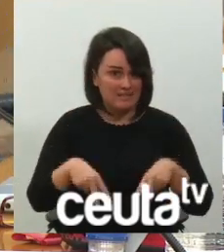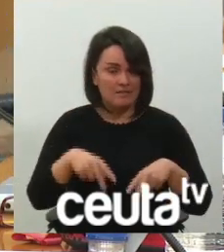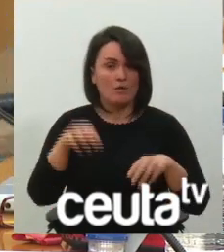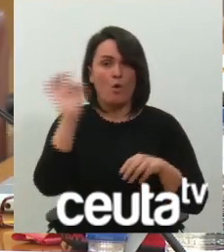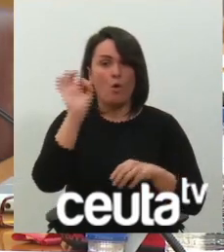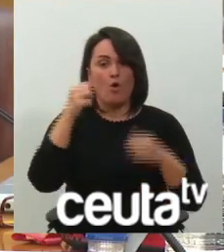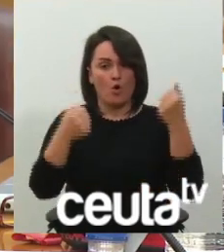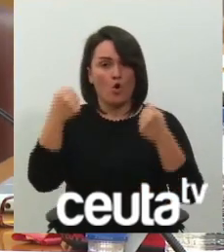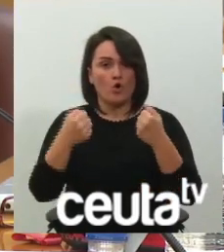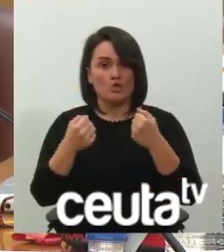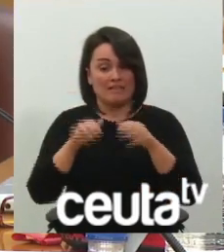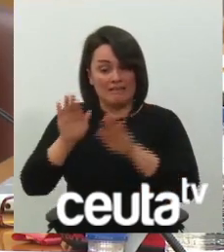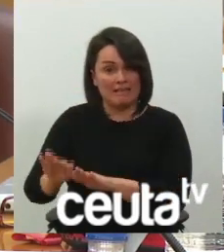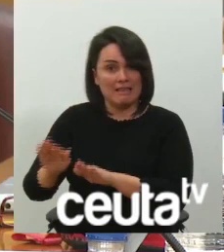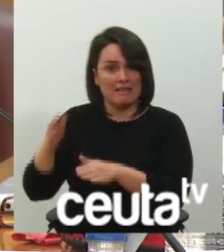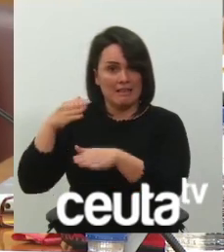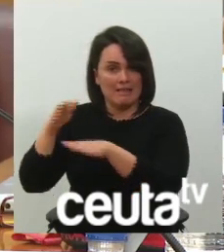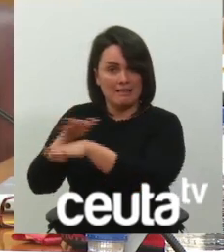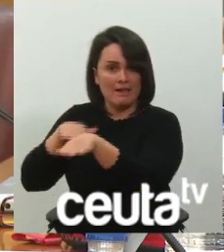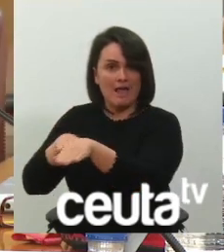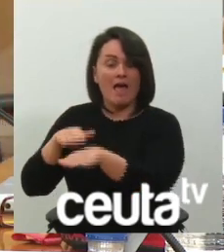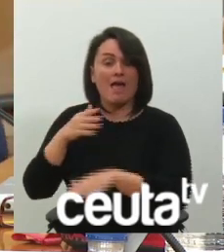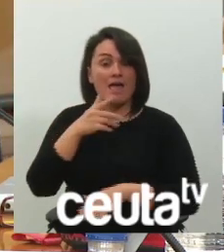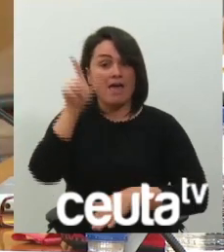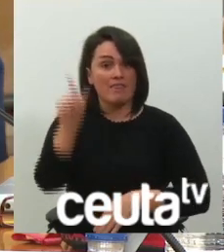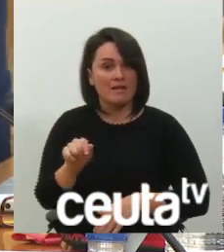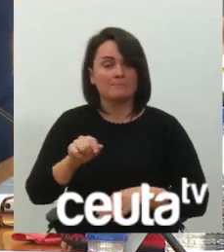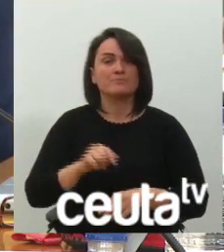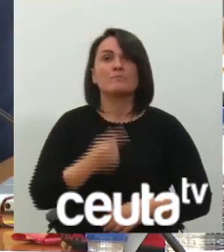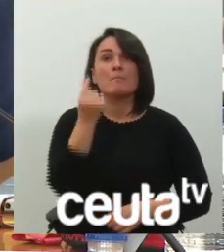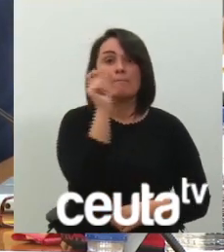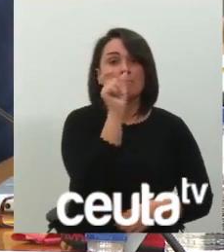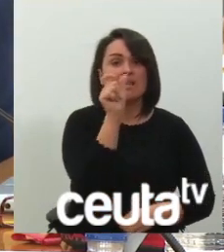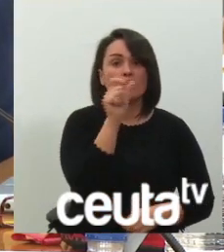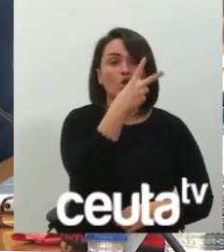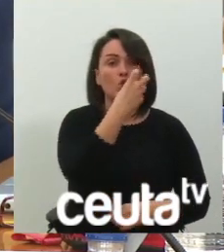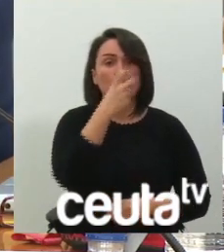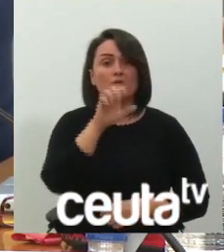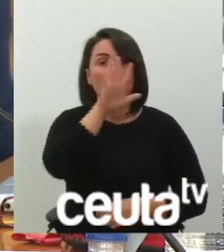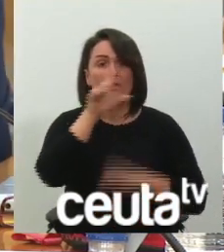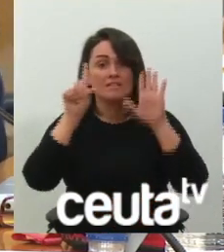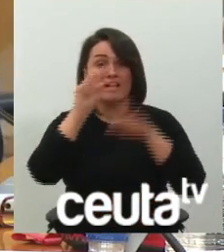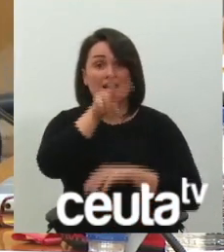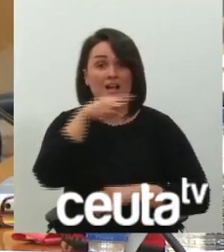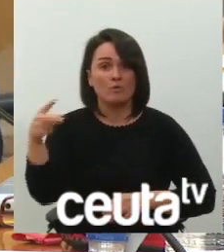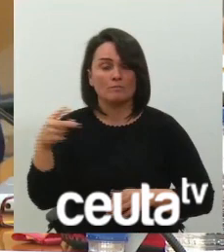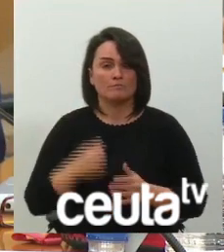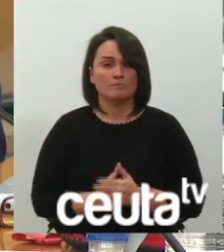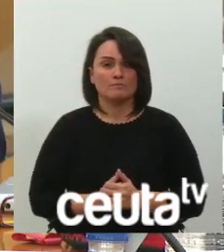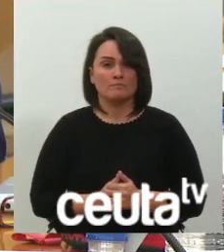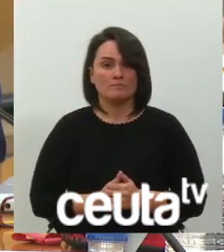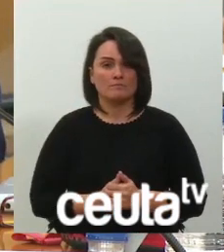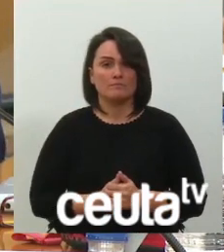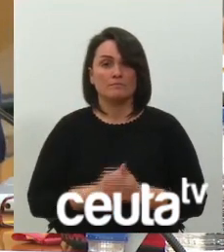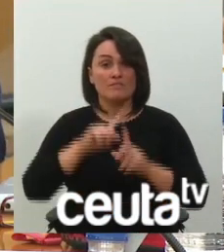el precio total es de 256 euros y hay familias ceutíes que